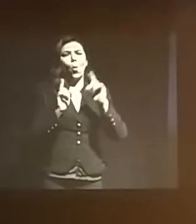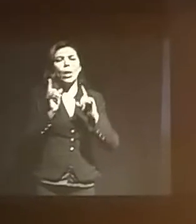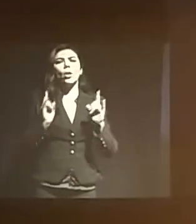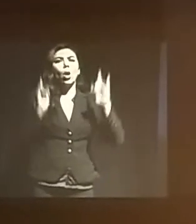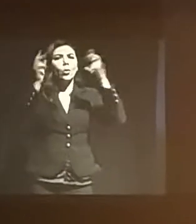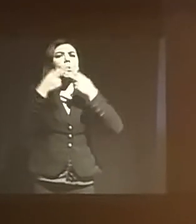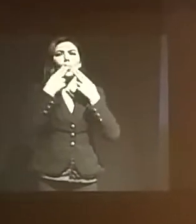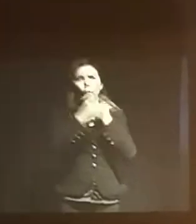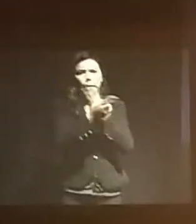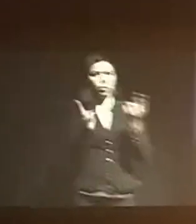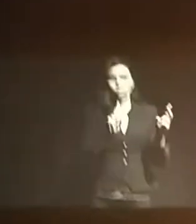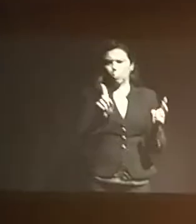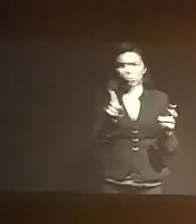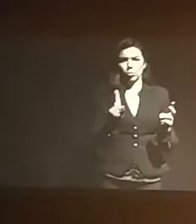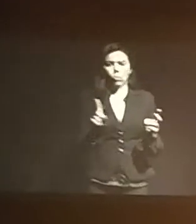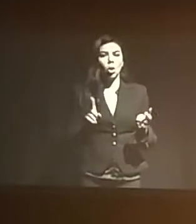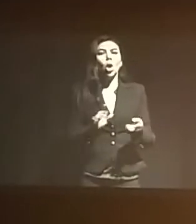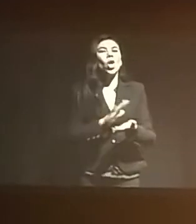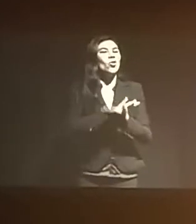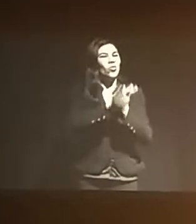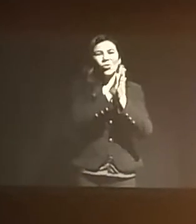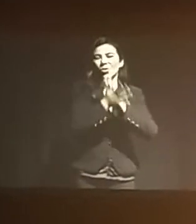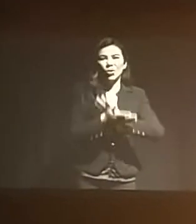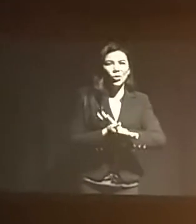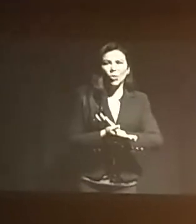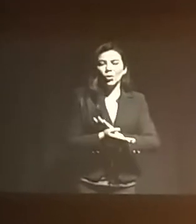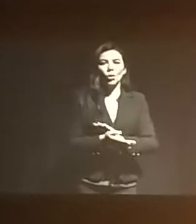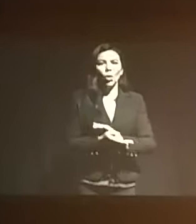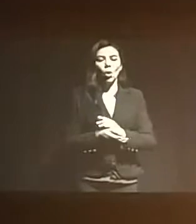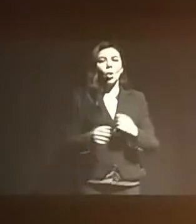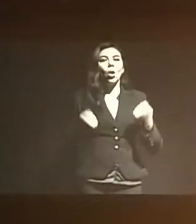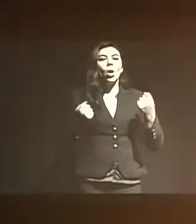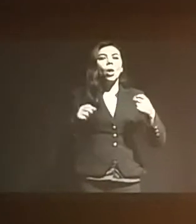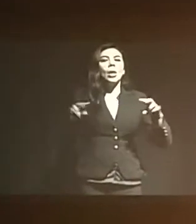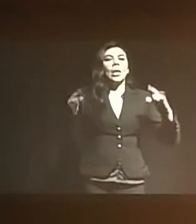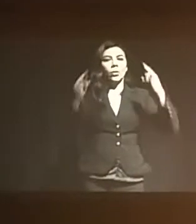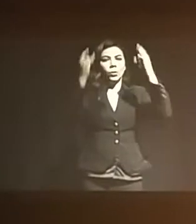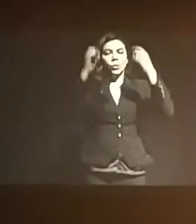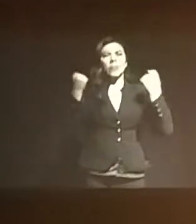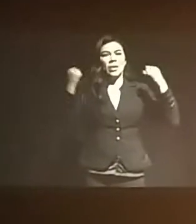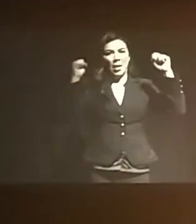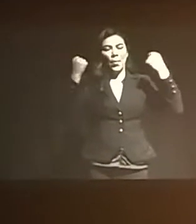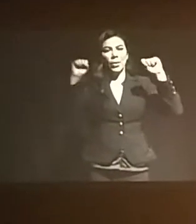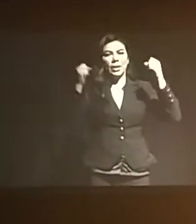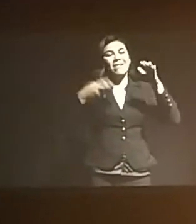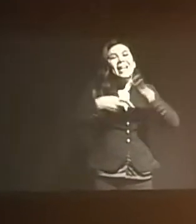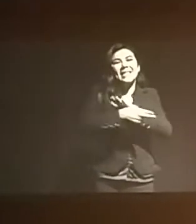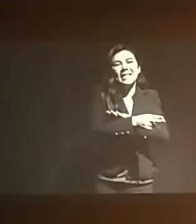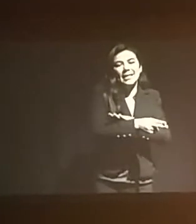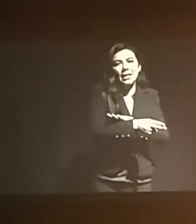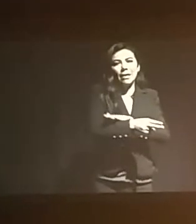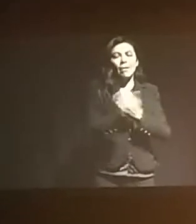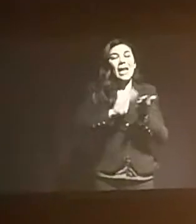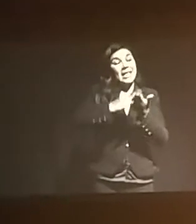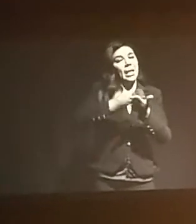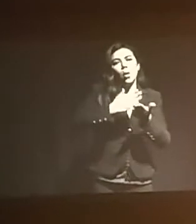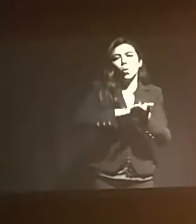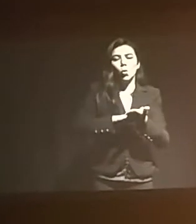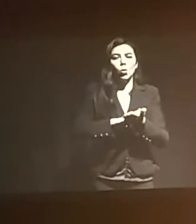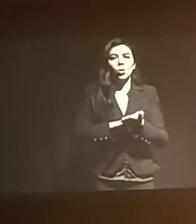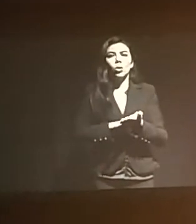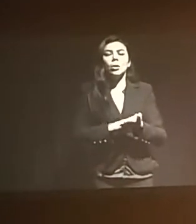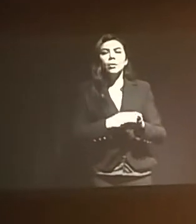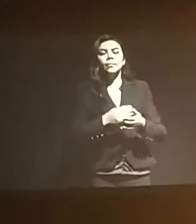edificios públicos solamente. Esto es que todo destino, la infraestructura deportiva debe ser accesible. Los espacios de salud,